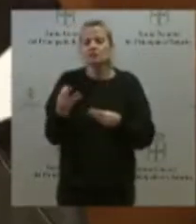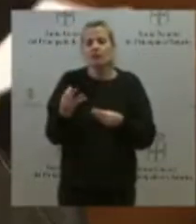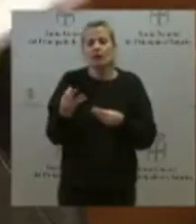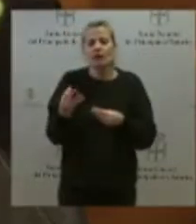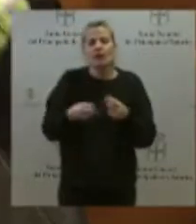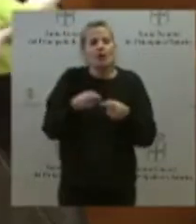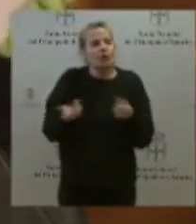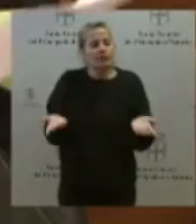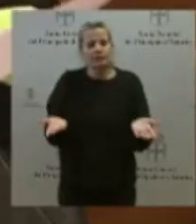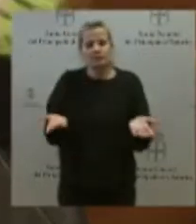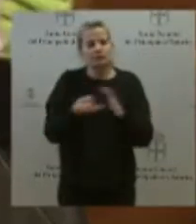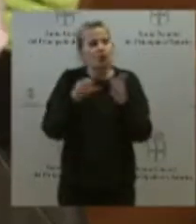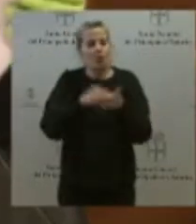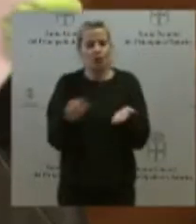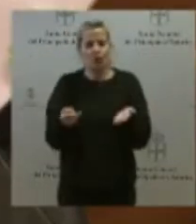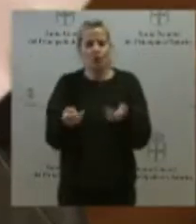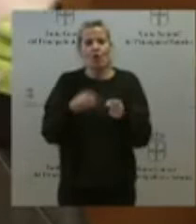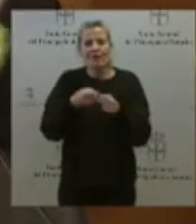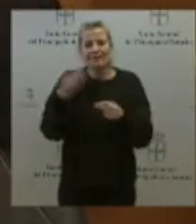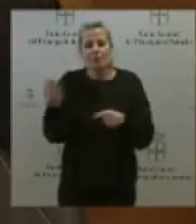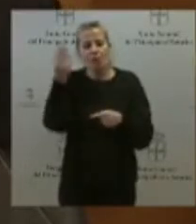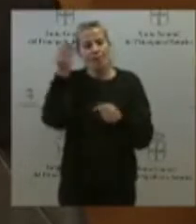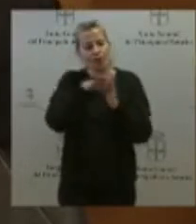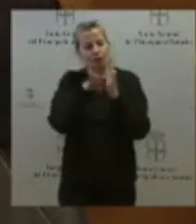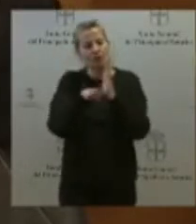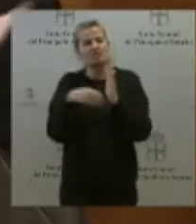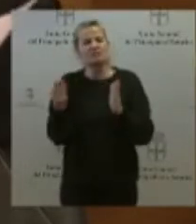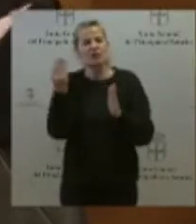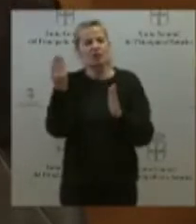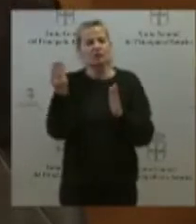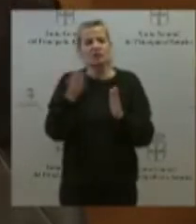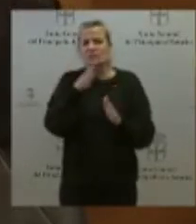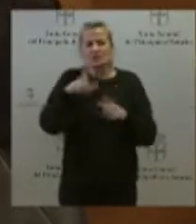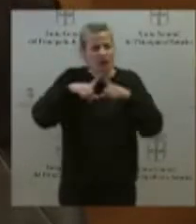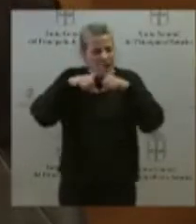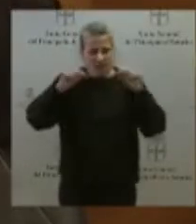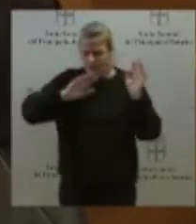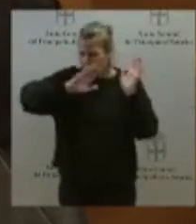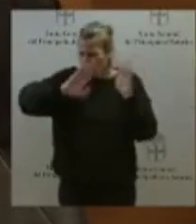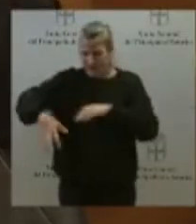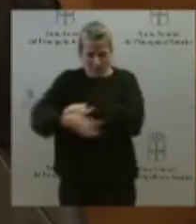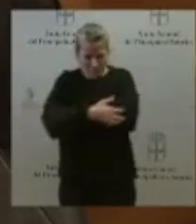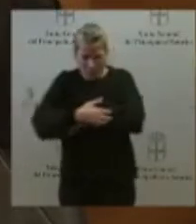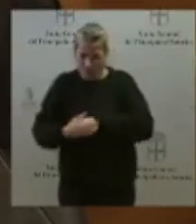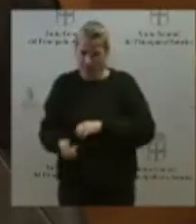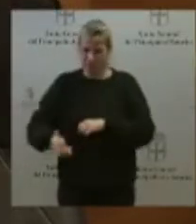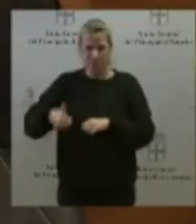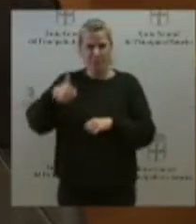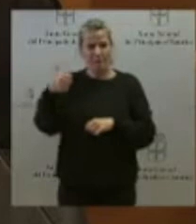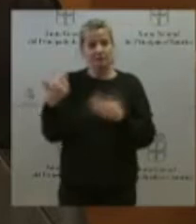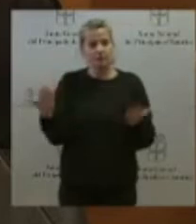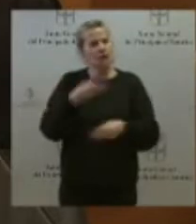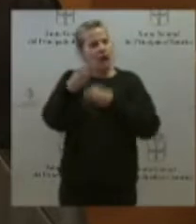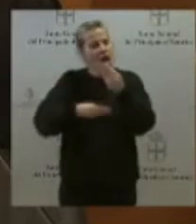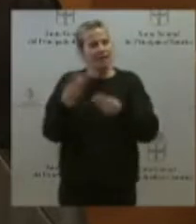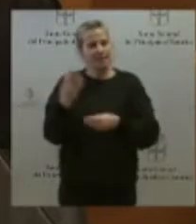condiciones de los trabajadores que hay? Porque si no vamos a tener una Asturias que va a vivir casi en la pobreza o en riesgo de pobreza. Tenemos que actuar en ese sentido. ¿Cómo podemos actuar? Yo le